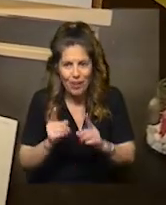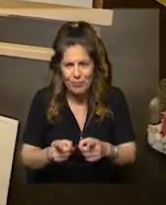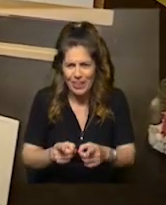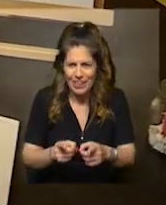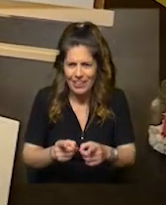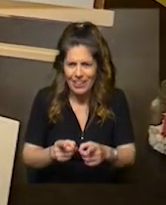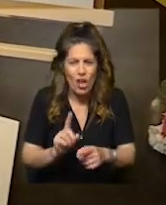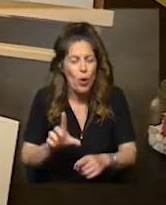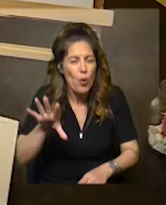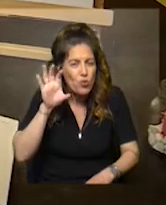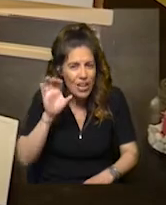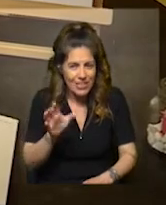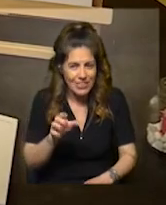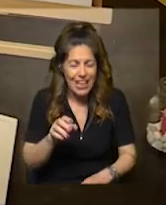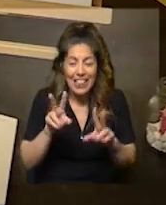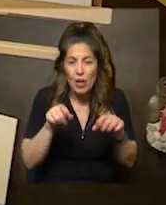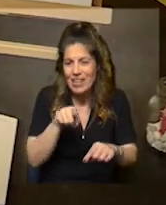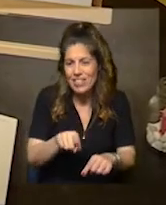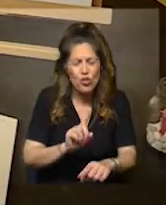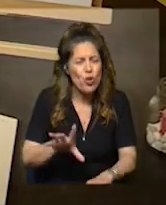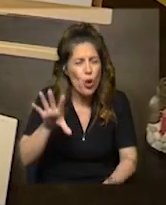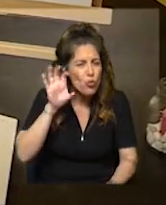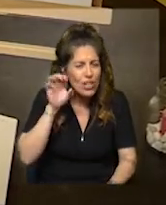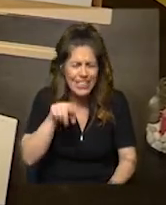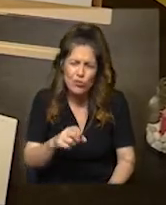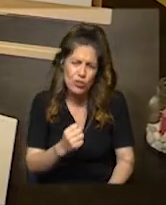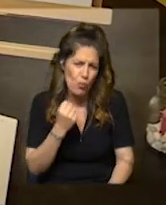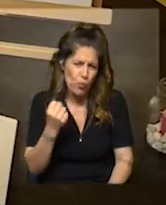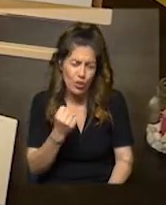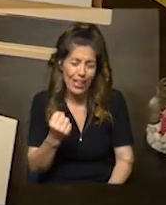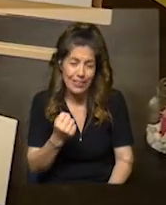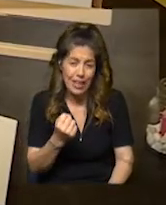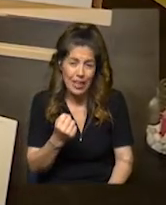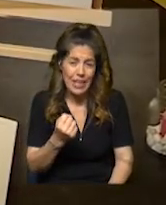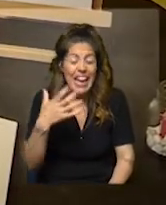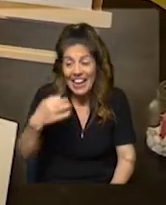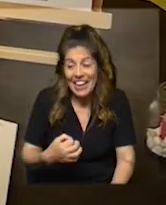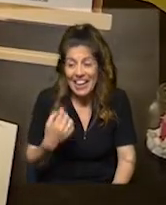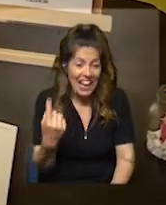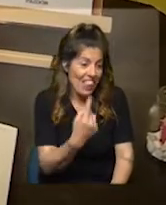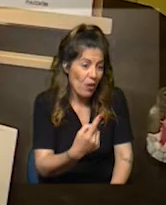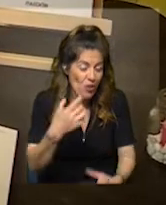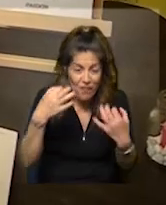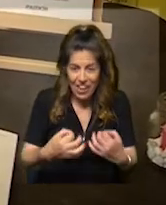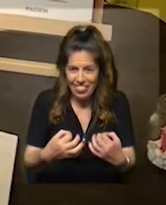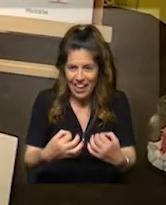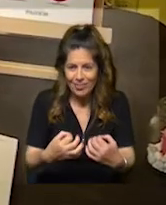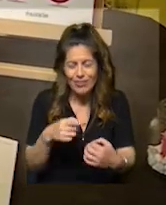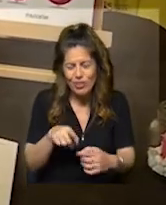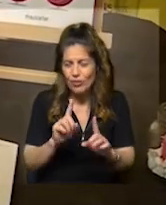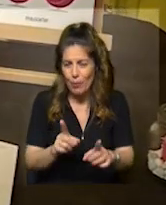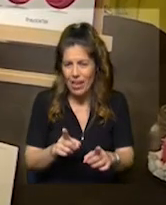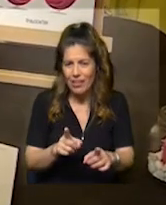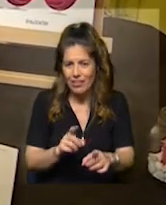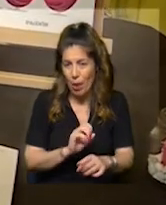decir el tema es ese no escucharse no y y creerse que cada uno tiene la verdad y bueno y